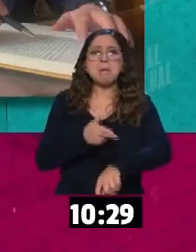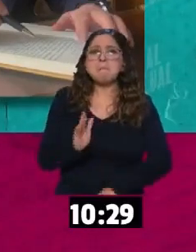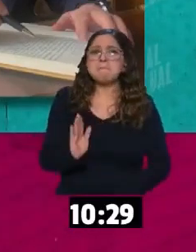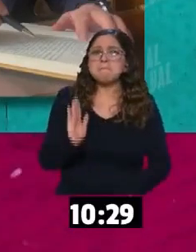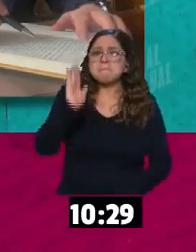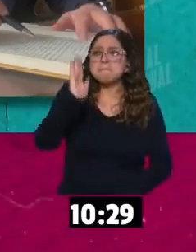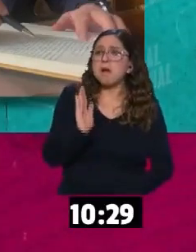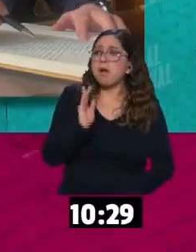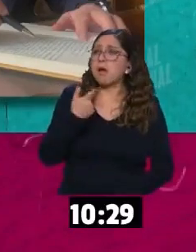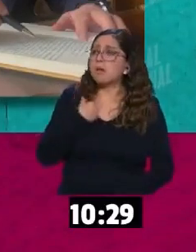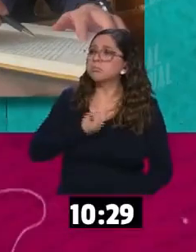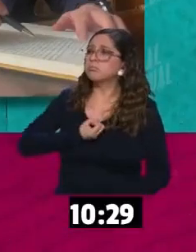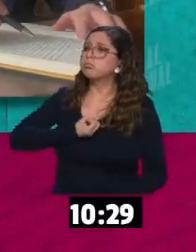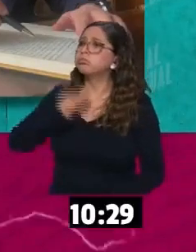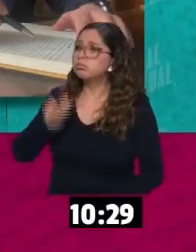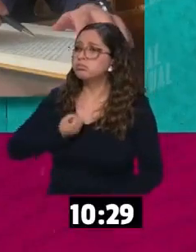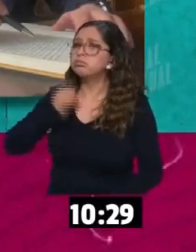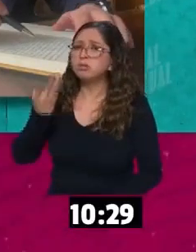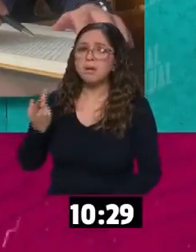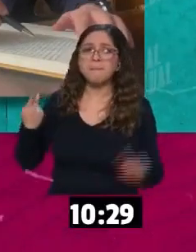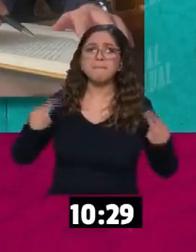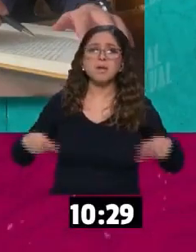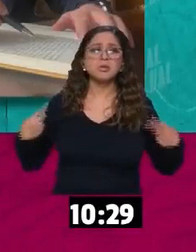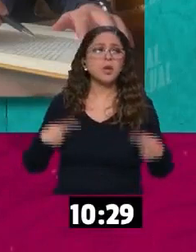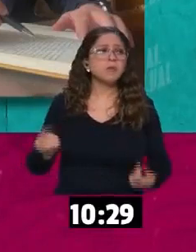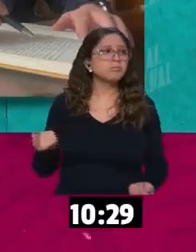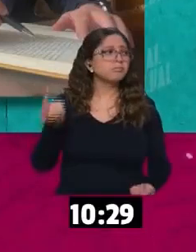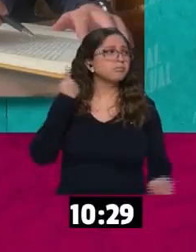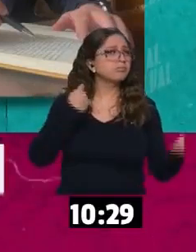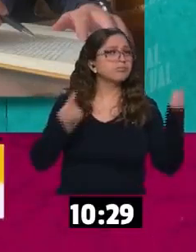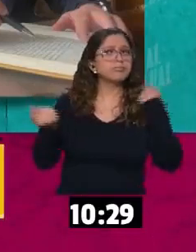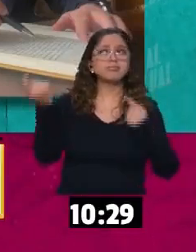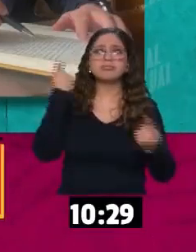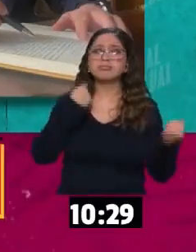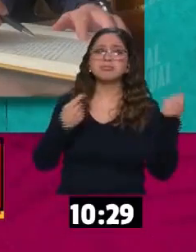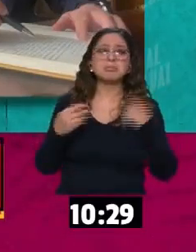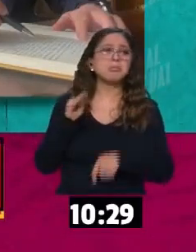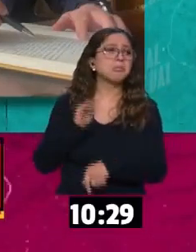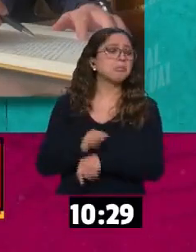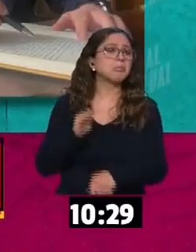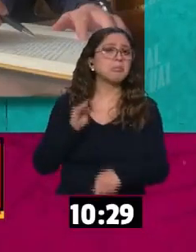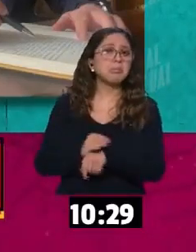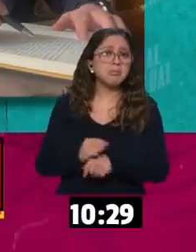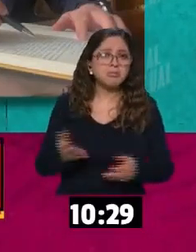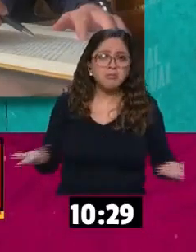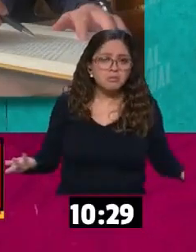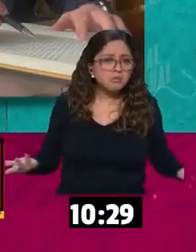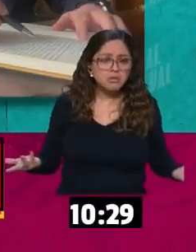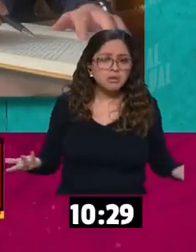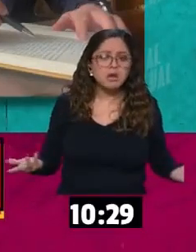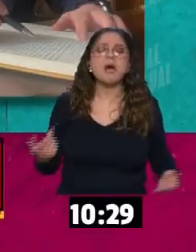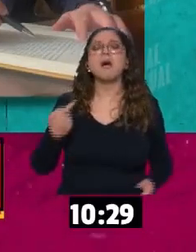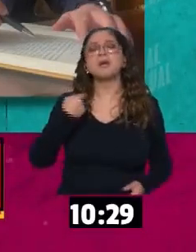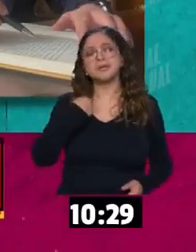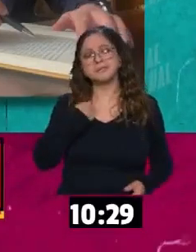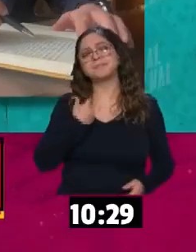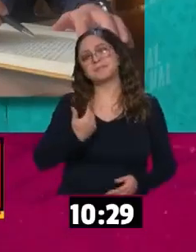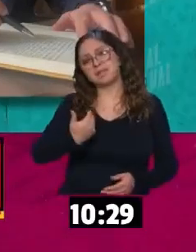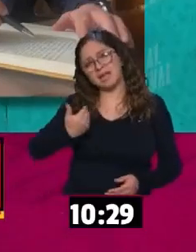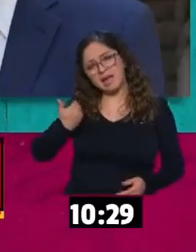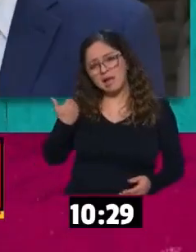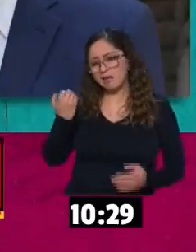que dejaban los mismos, los que estaban a favor y los que estaban en contra. nosotros hicimos estos estudios